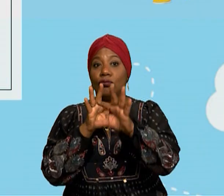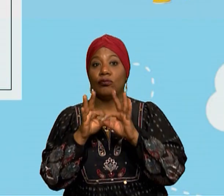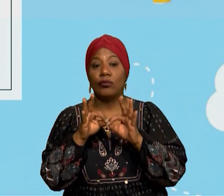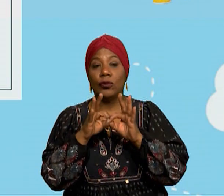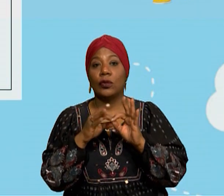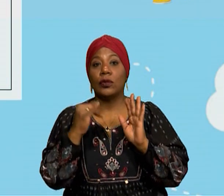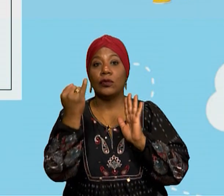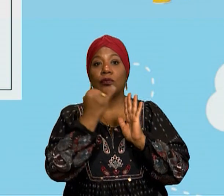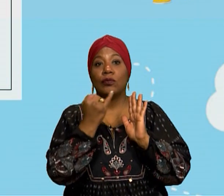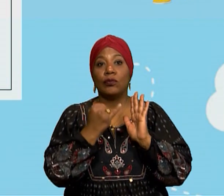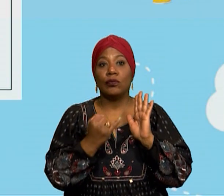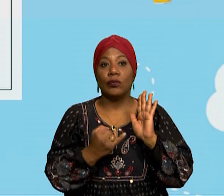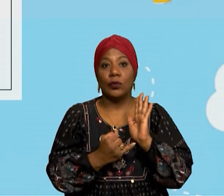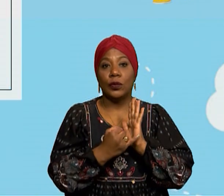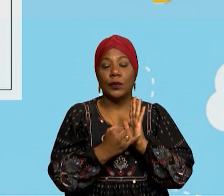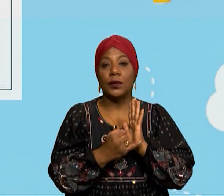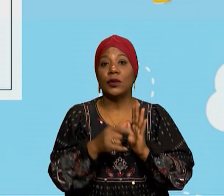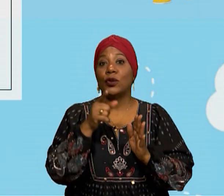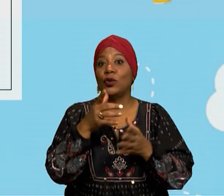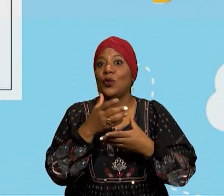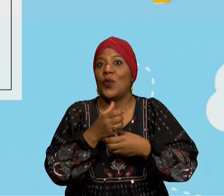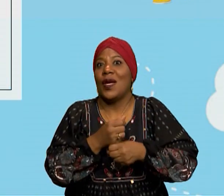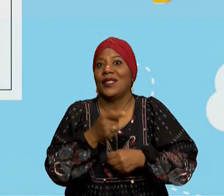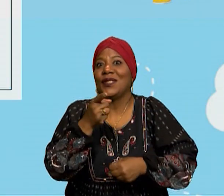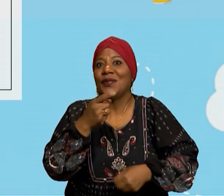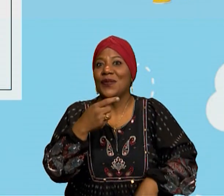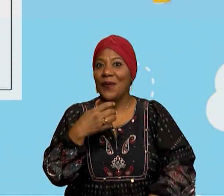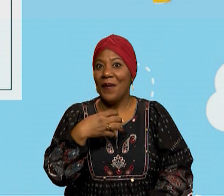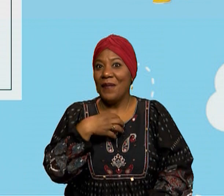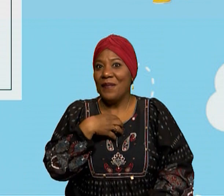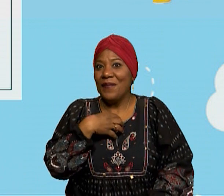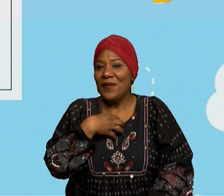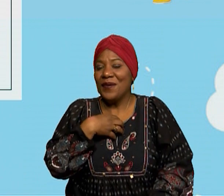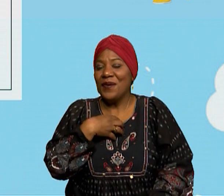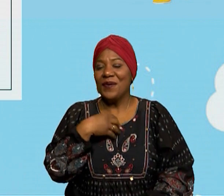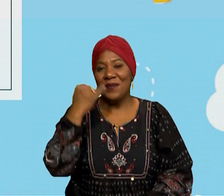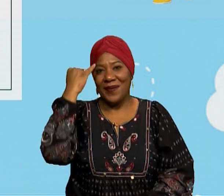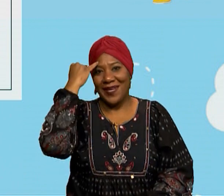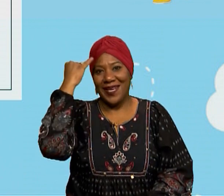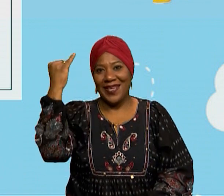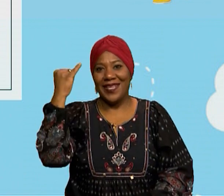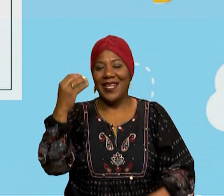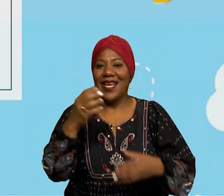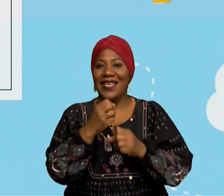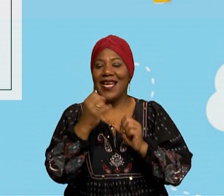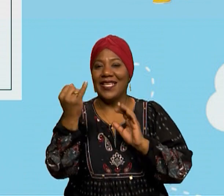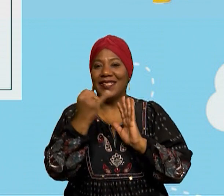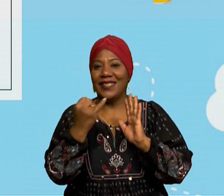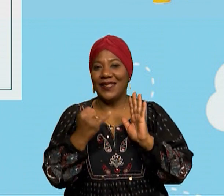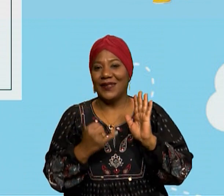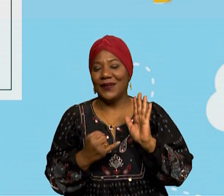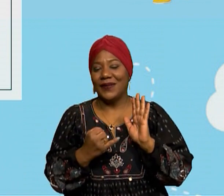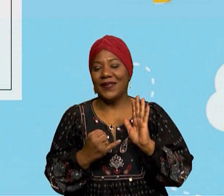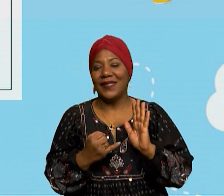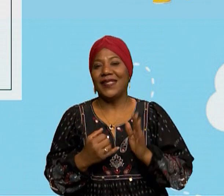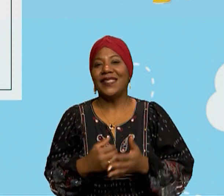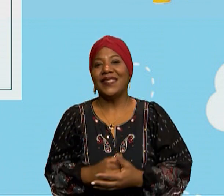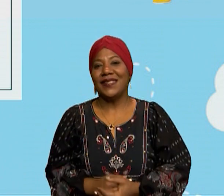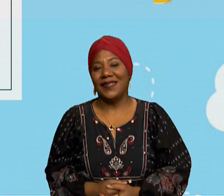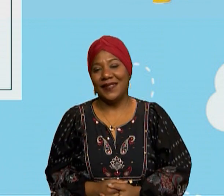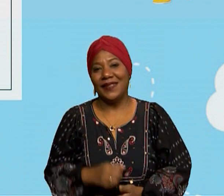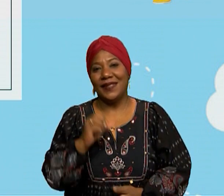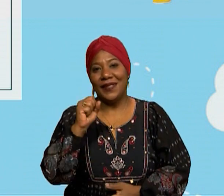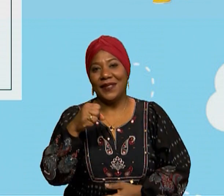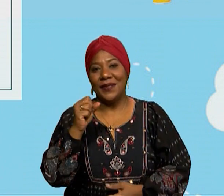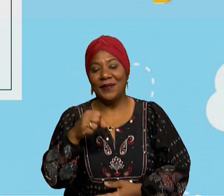este dibujo y creas tu propio personaje y luego vas a hacer un dibujo para que puedas